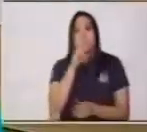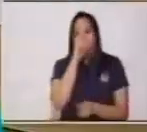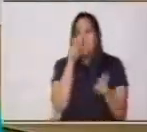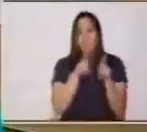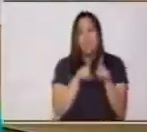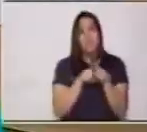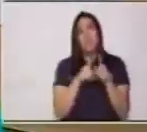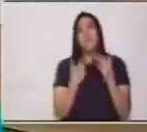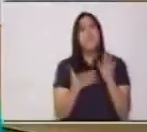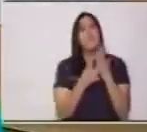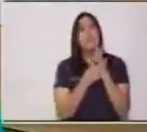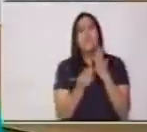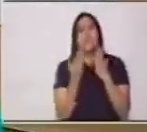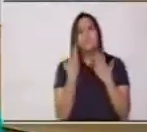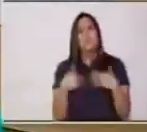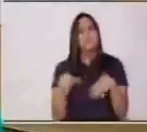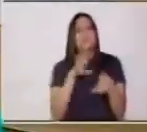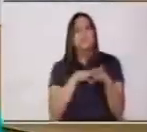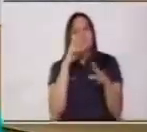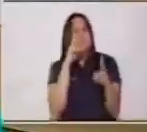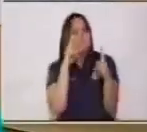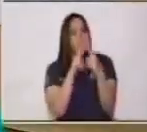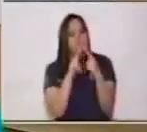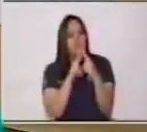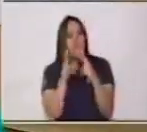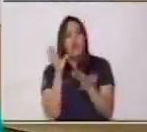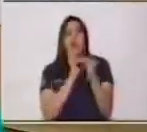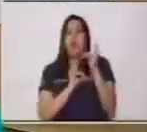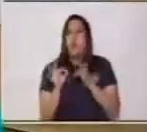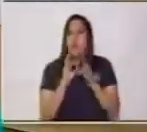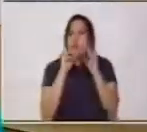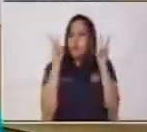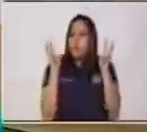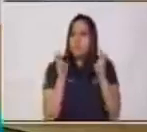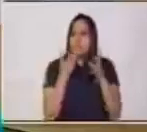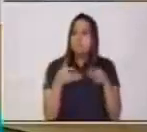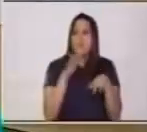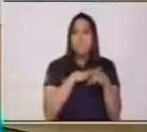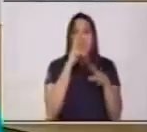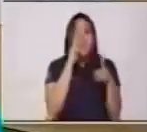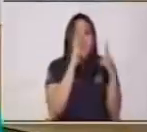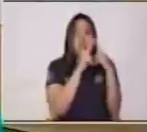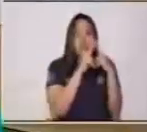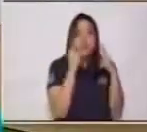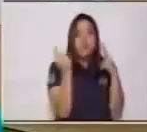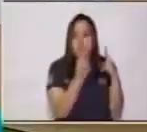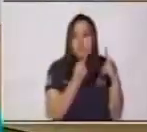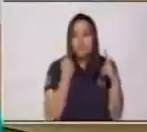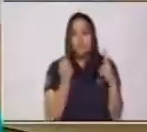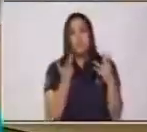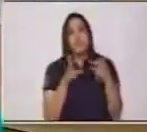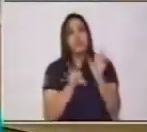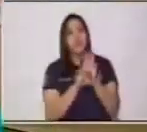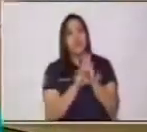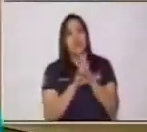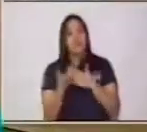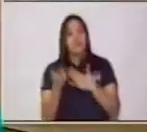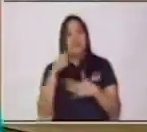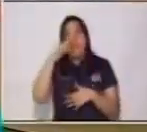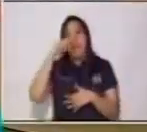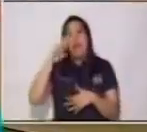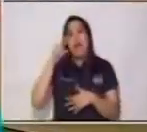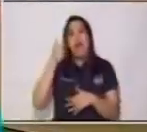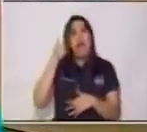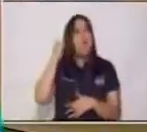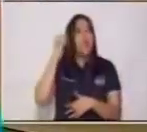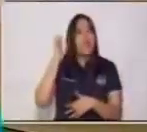obras más conocidas o los tipos de textos que más conocemos en el género dramático es la tragedia, por eso está